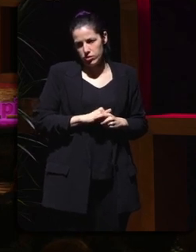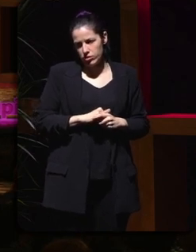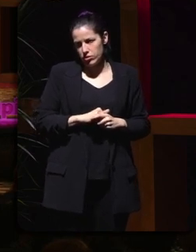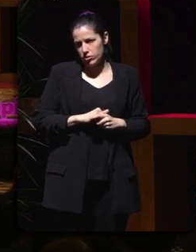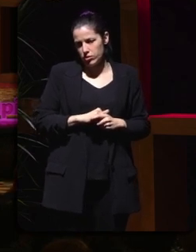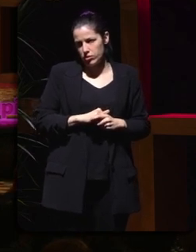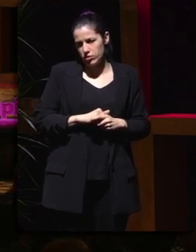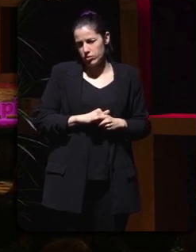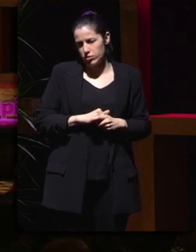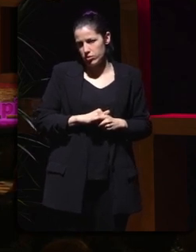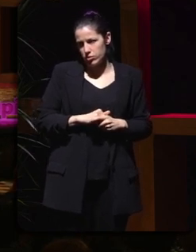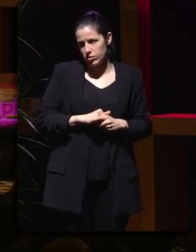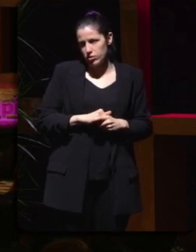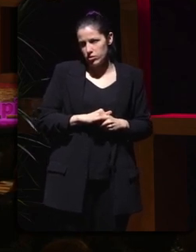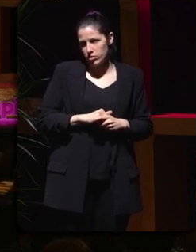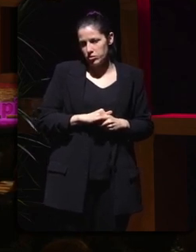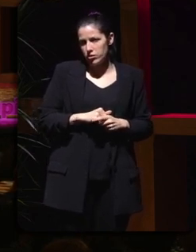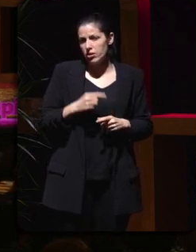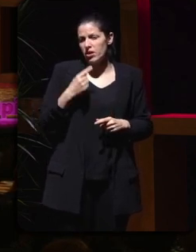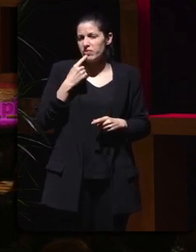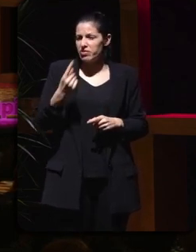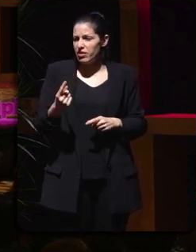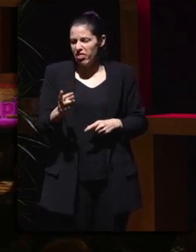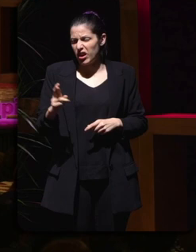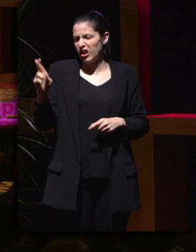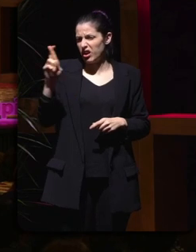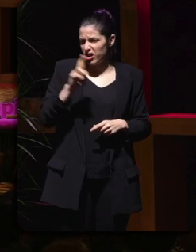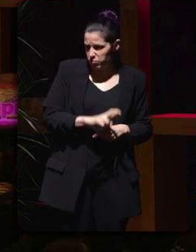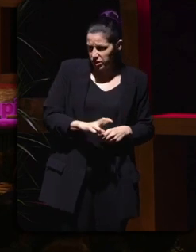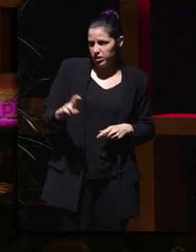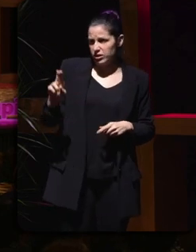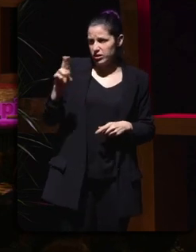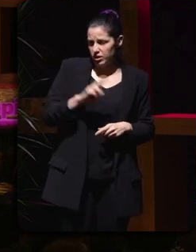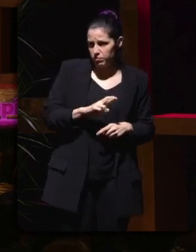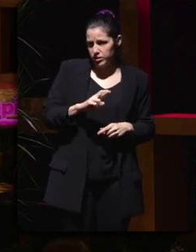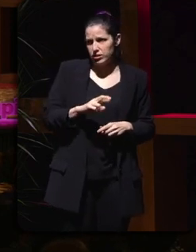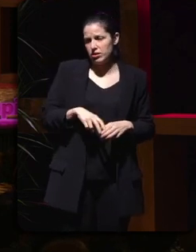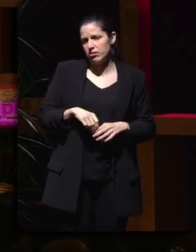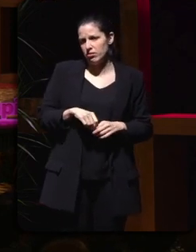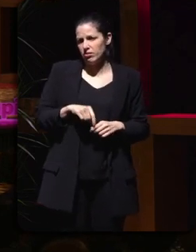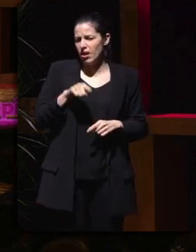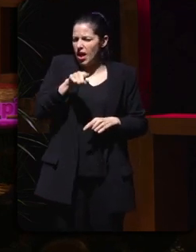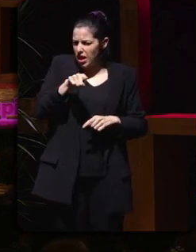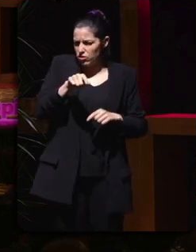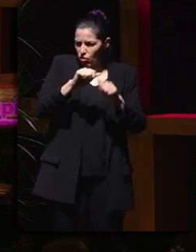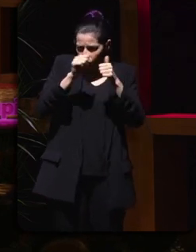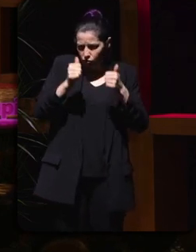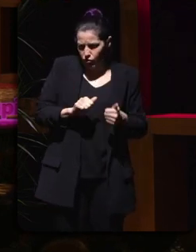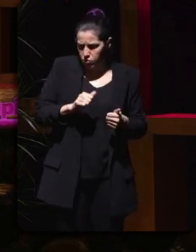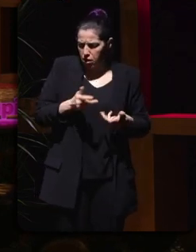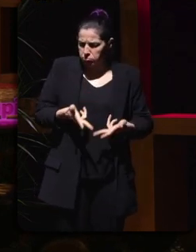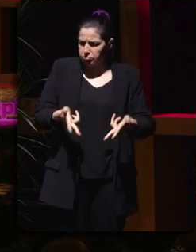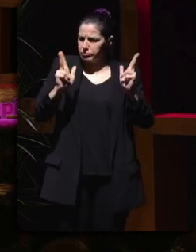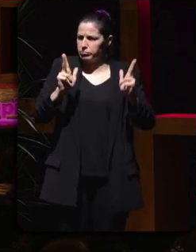nos dicen que es redundante pero la raíz dice que no es redundante subir hacia arriba y bajar hacia abajo que eso está permitido porque